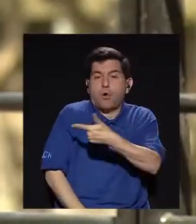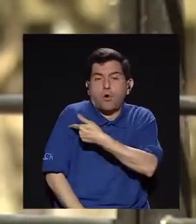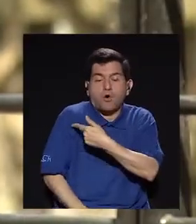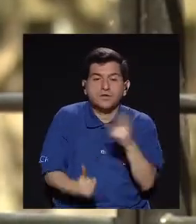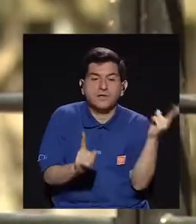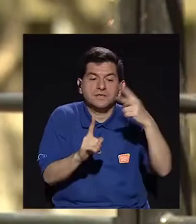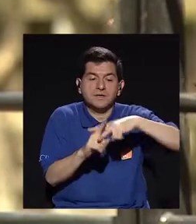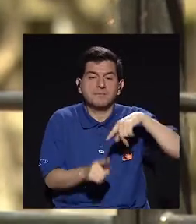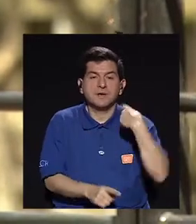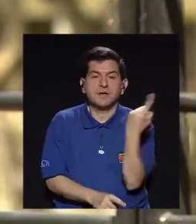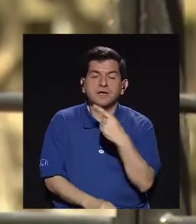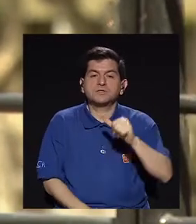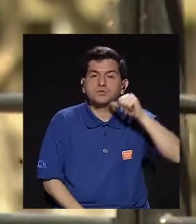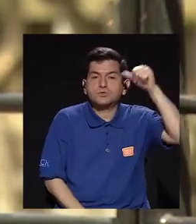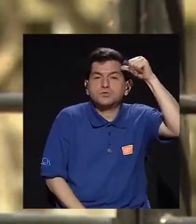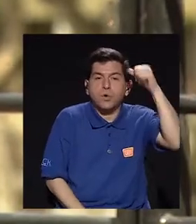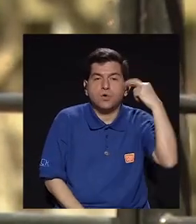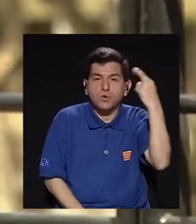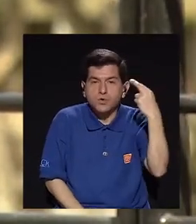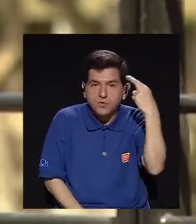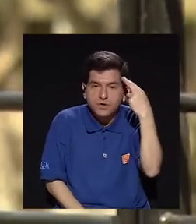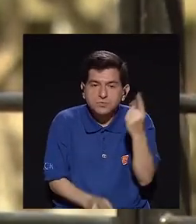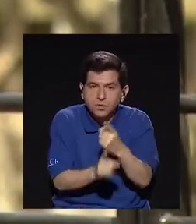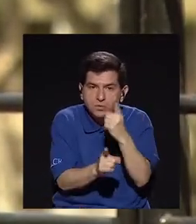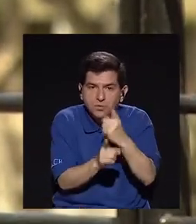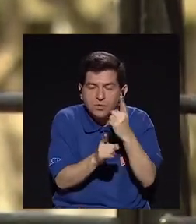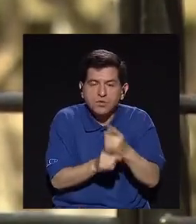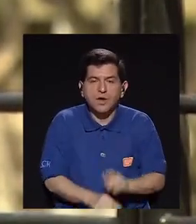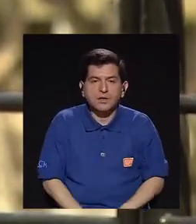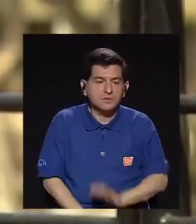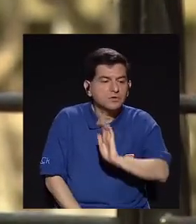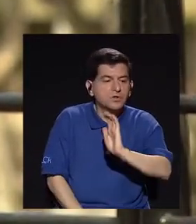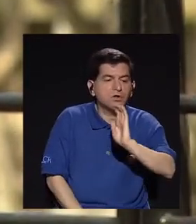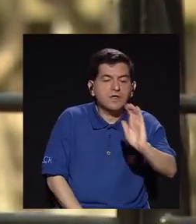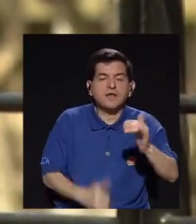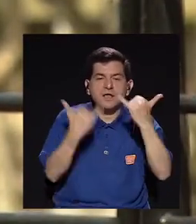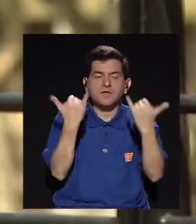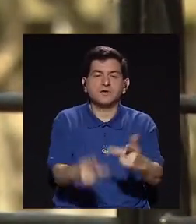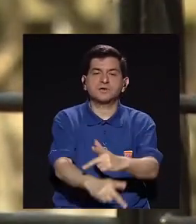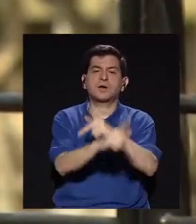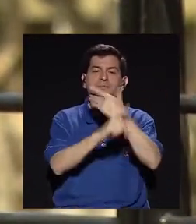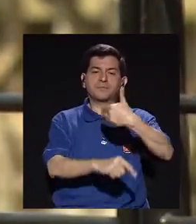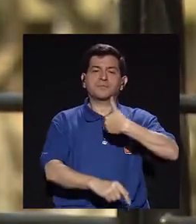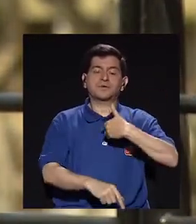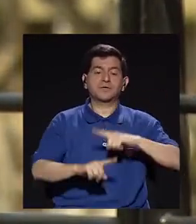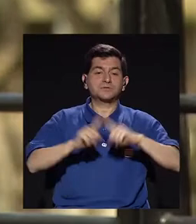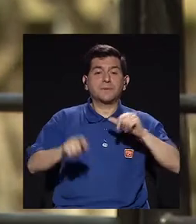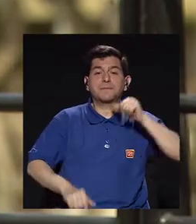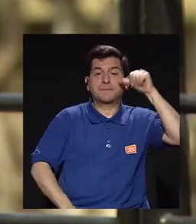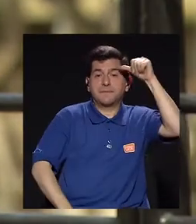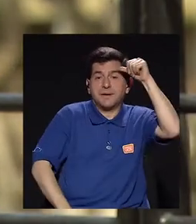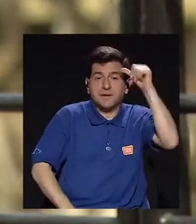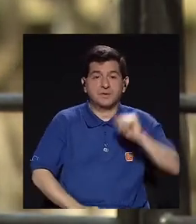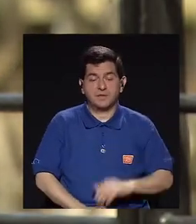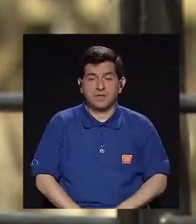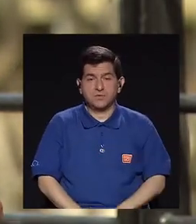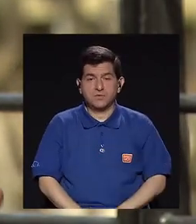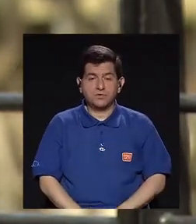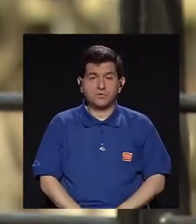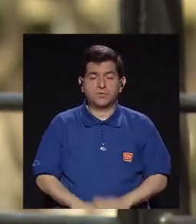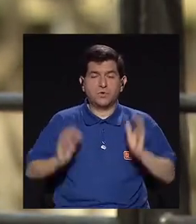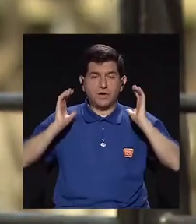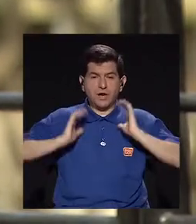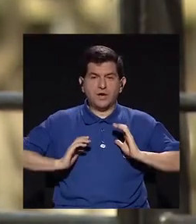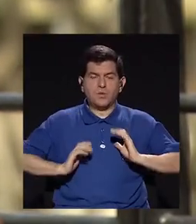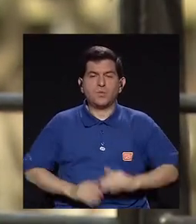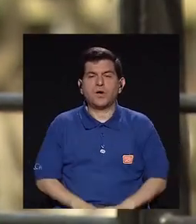otras vacunas que se aplican solo en adultos ya, porque efectivamente ya de niños tuvimos protección, pero de adultos